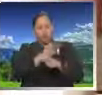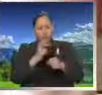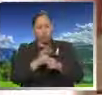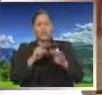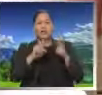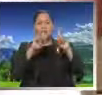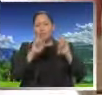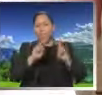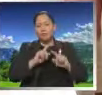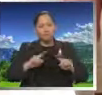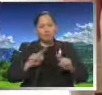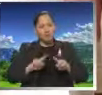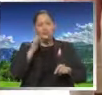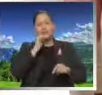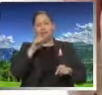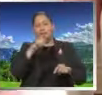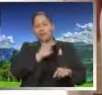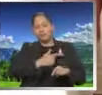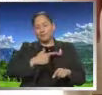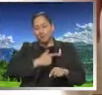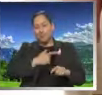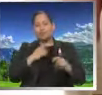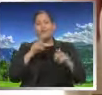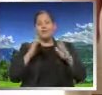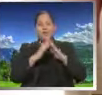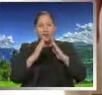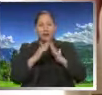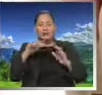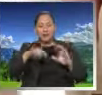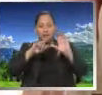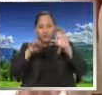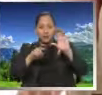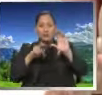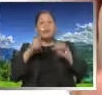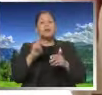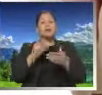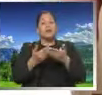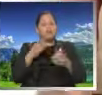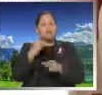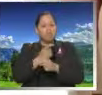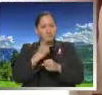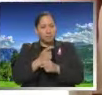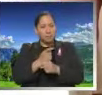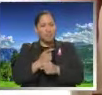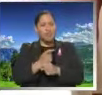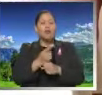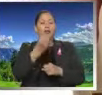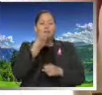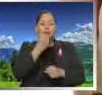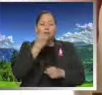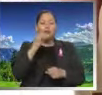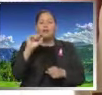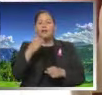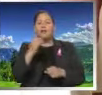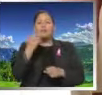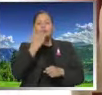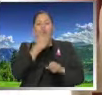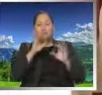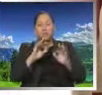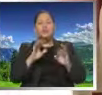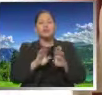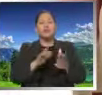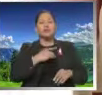en general, como siempre, las que les gustan a ustedes ahí en casa de tus ciudades. Pero antes, qué mejor que degustar algo sabroso, algo delicioso.